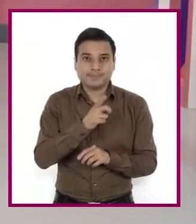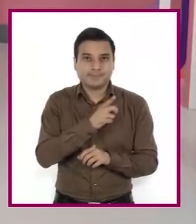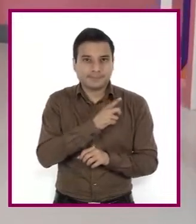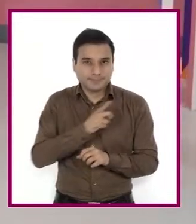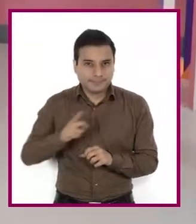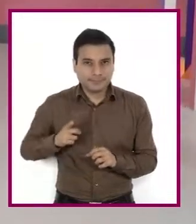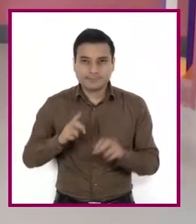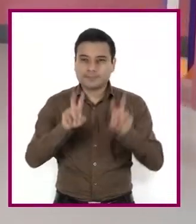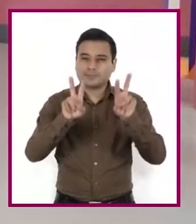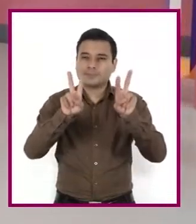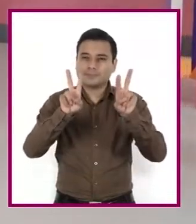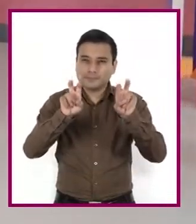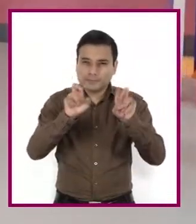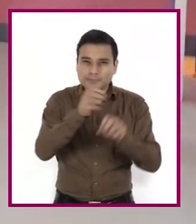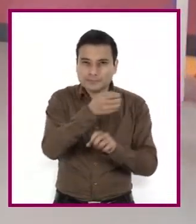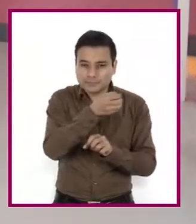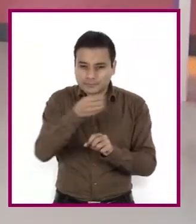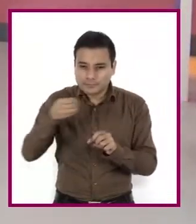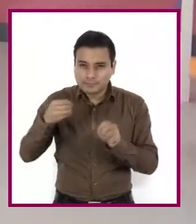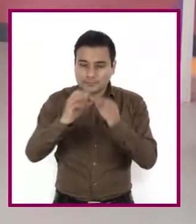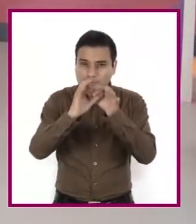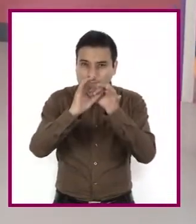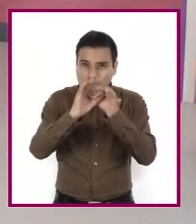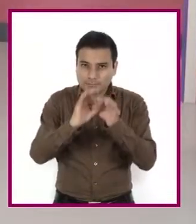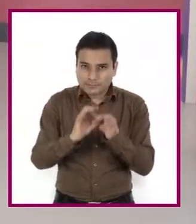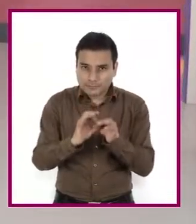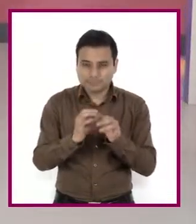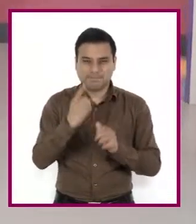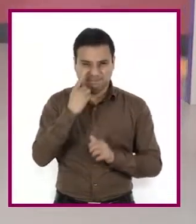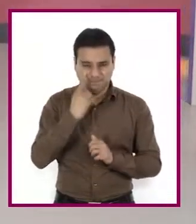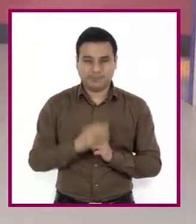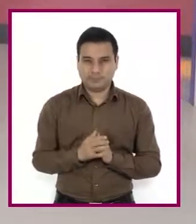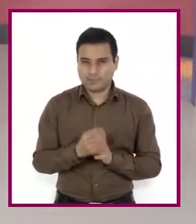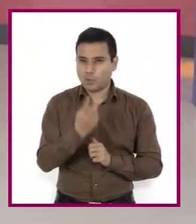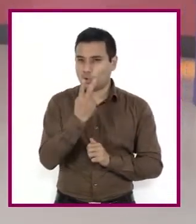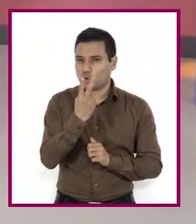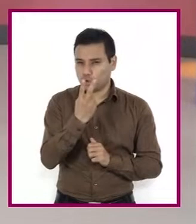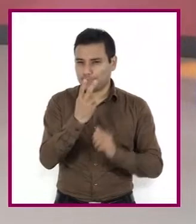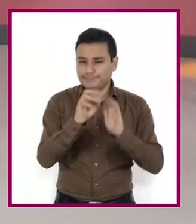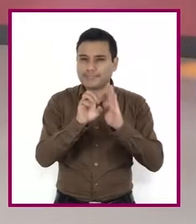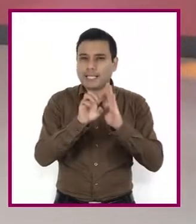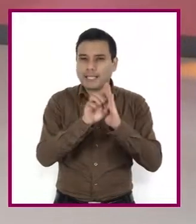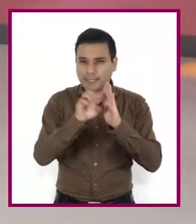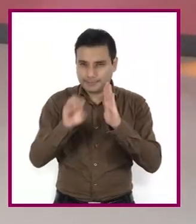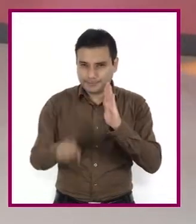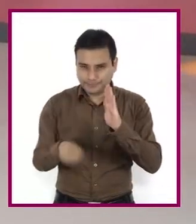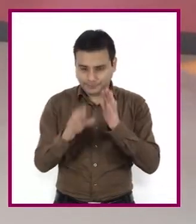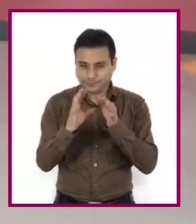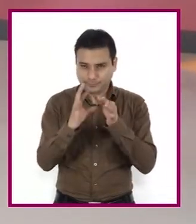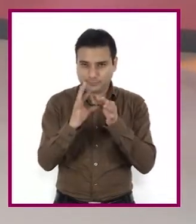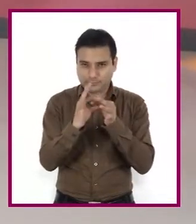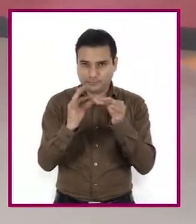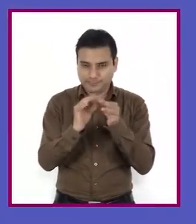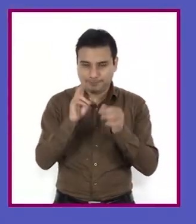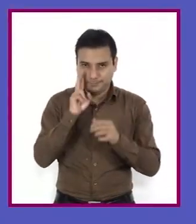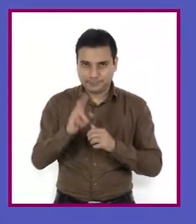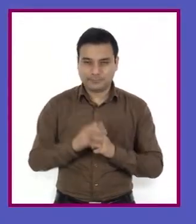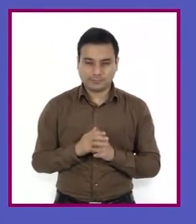temática. Veamos primero dos versiones de un resumen para entender cómo funciona. ¡Claro!